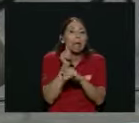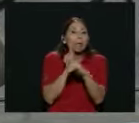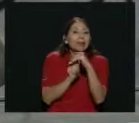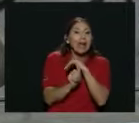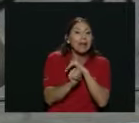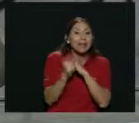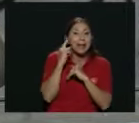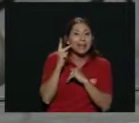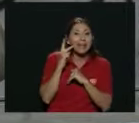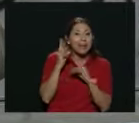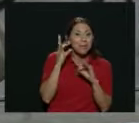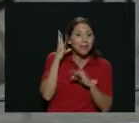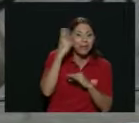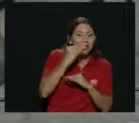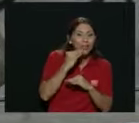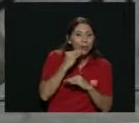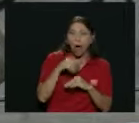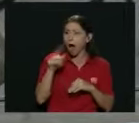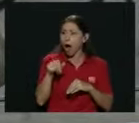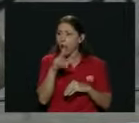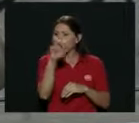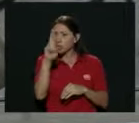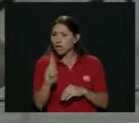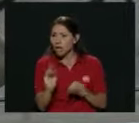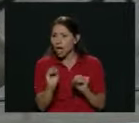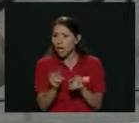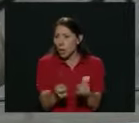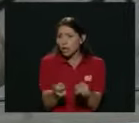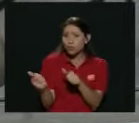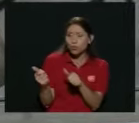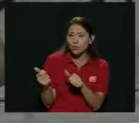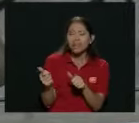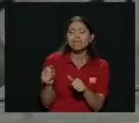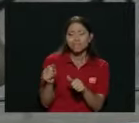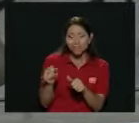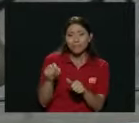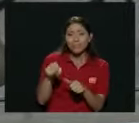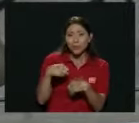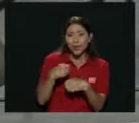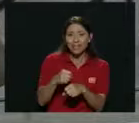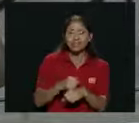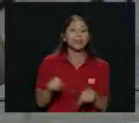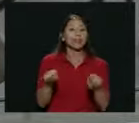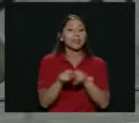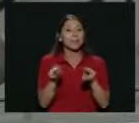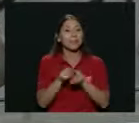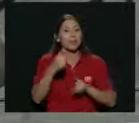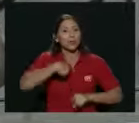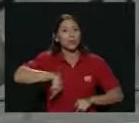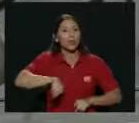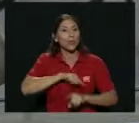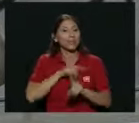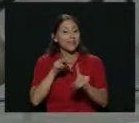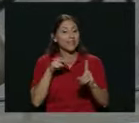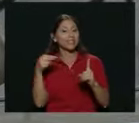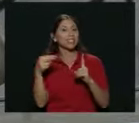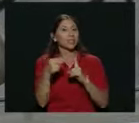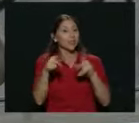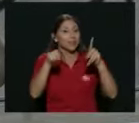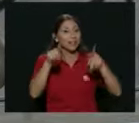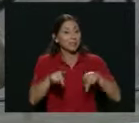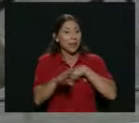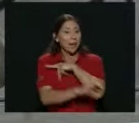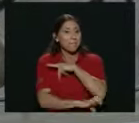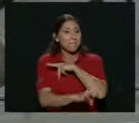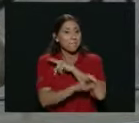en la foto y digamos, no, este es un país que no expulsa, expulsa. Claro que sí. Y por otro lado, nuestra visión del migrante que